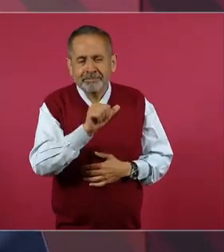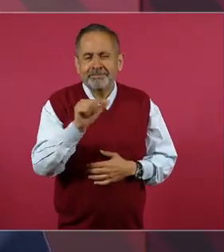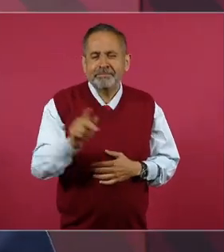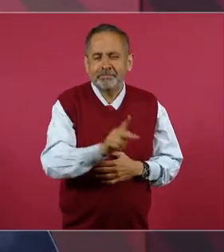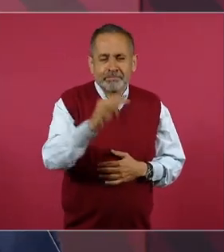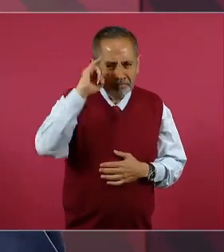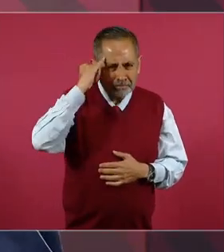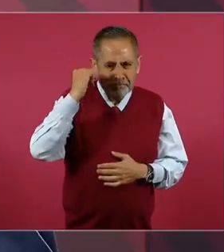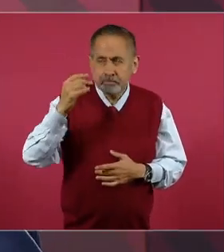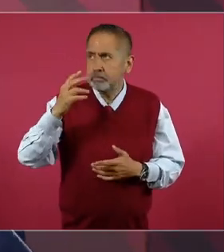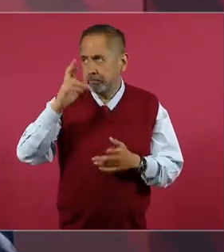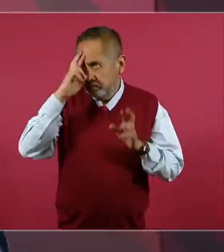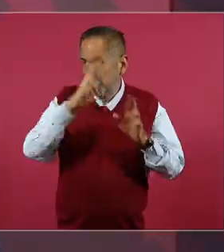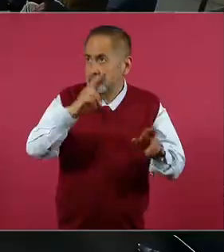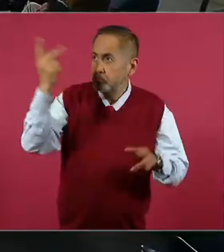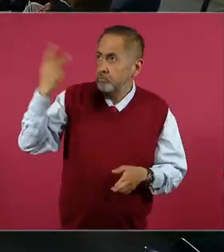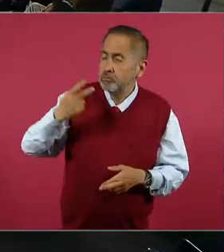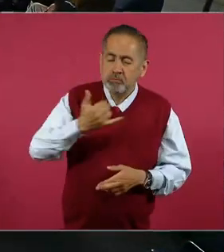es hasta para